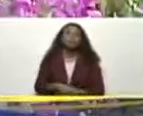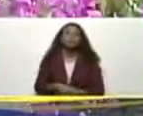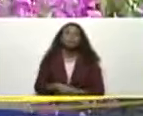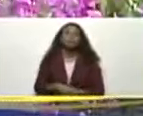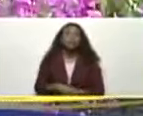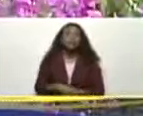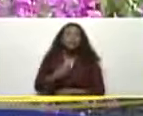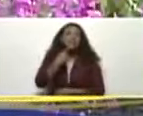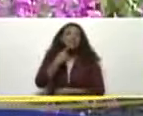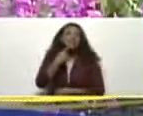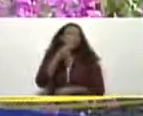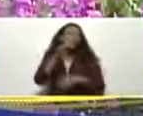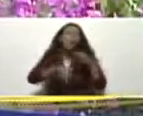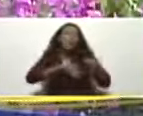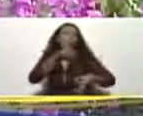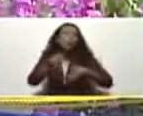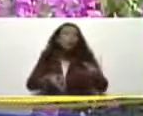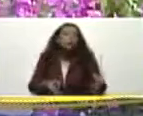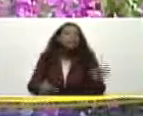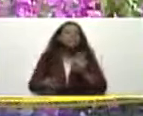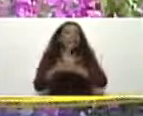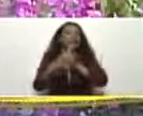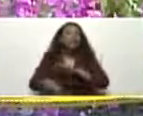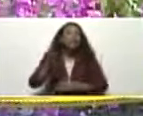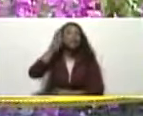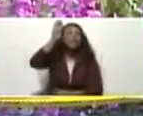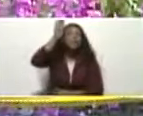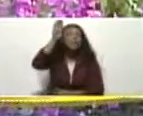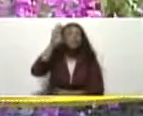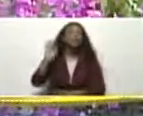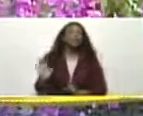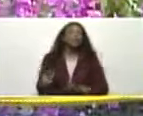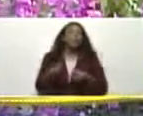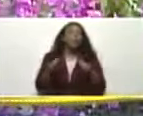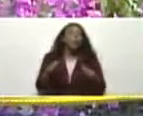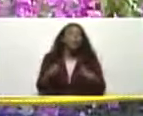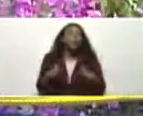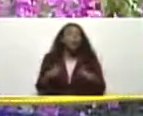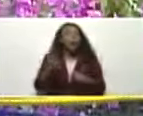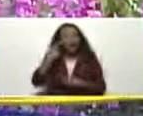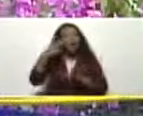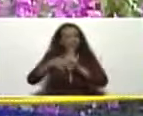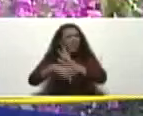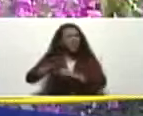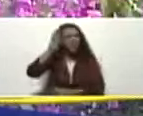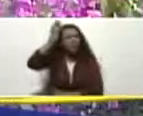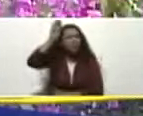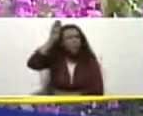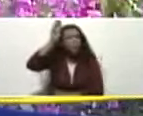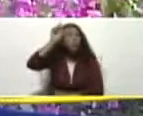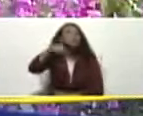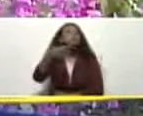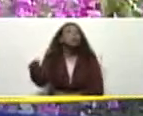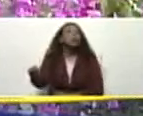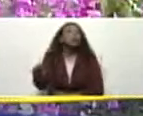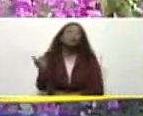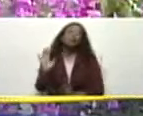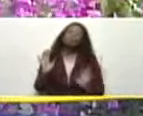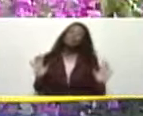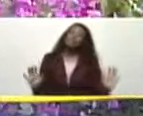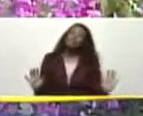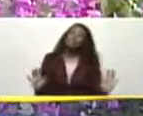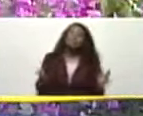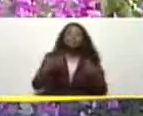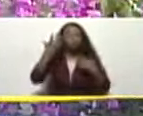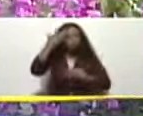Y lo diríamos del derecho al futuro. ¿Se tendrá derecho al futuro, sí o no, si